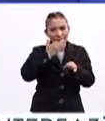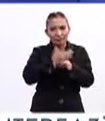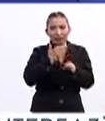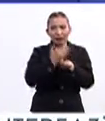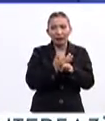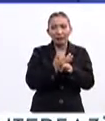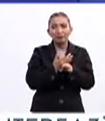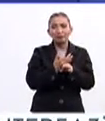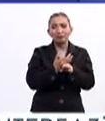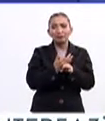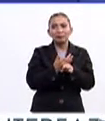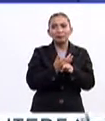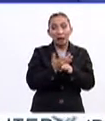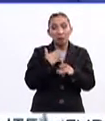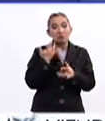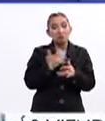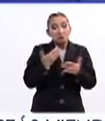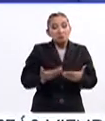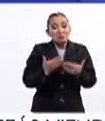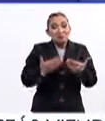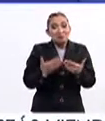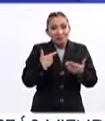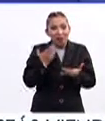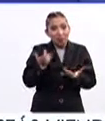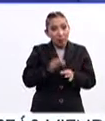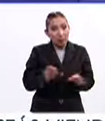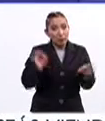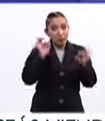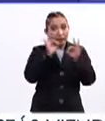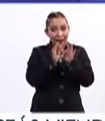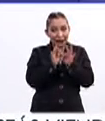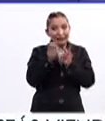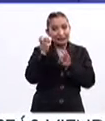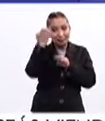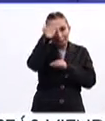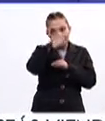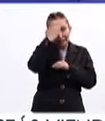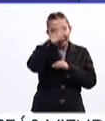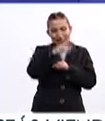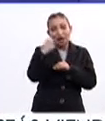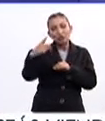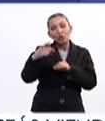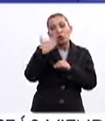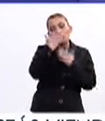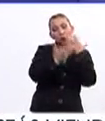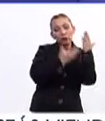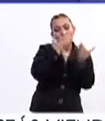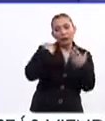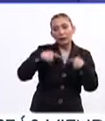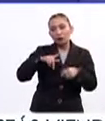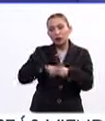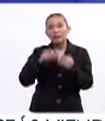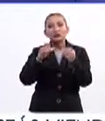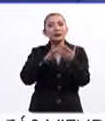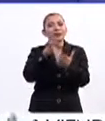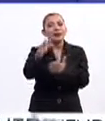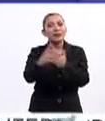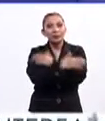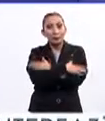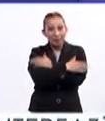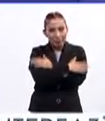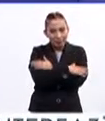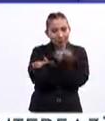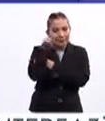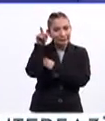ahorita se motivarán al respecto. Muy importante estas experiencias, tanto en lo académico como en lo personal. Muchísimas gracias, un